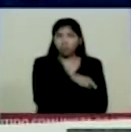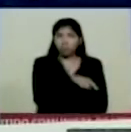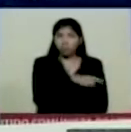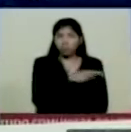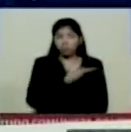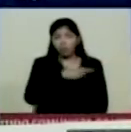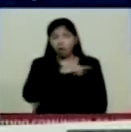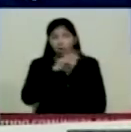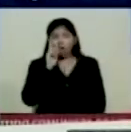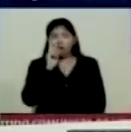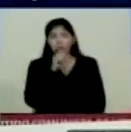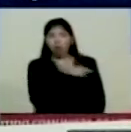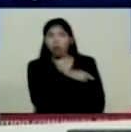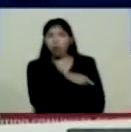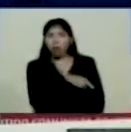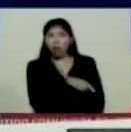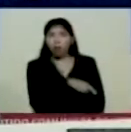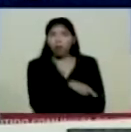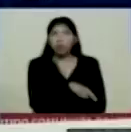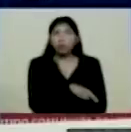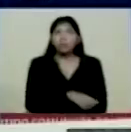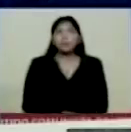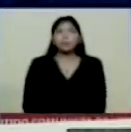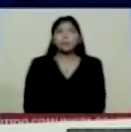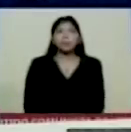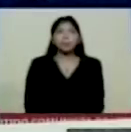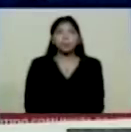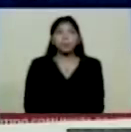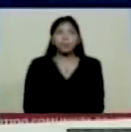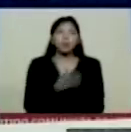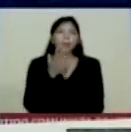Al contrario, por ponerles un ejemplo,